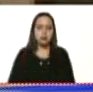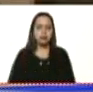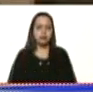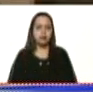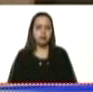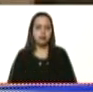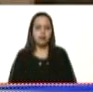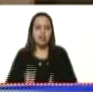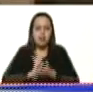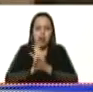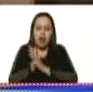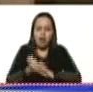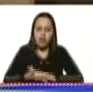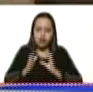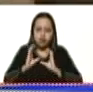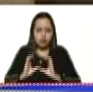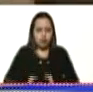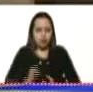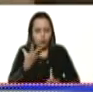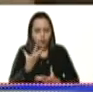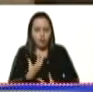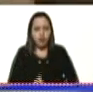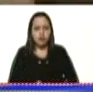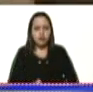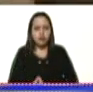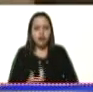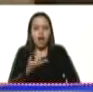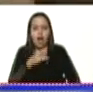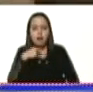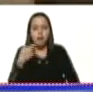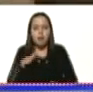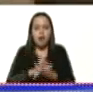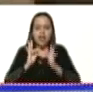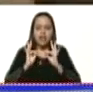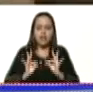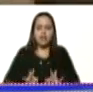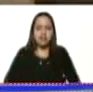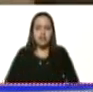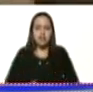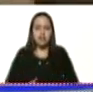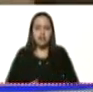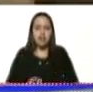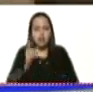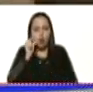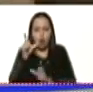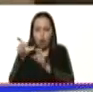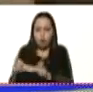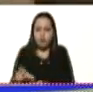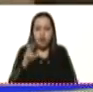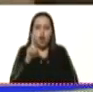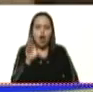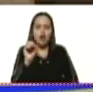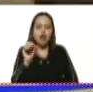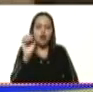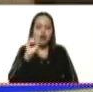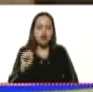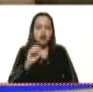y lo consumió, dejaba de existir físicamente Juan Germán Roscio.